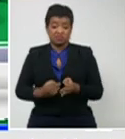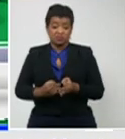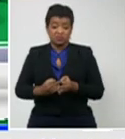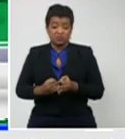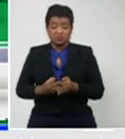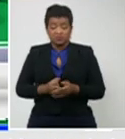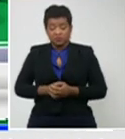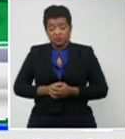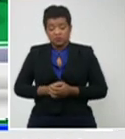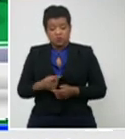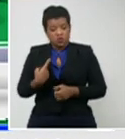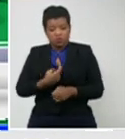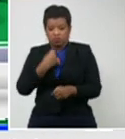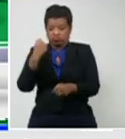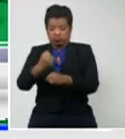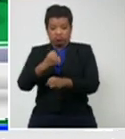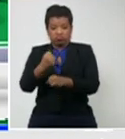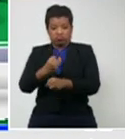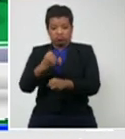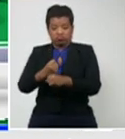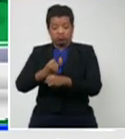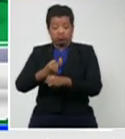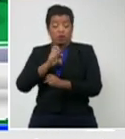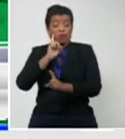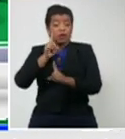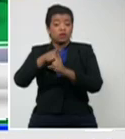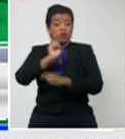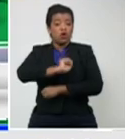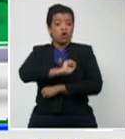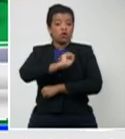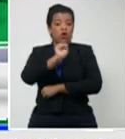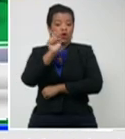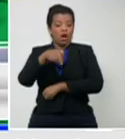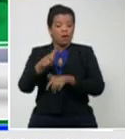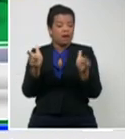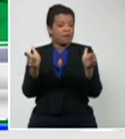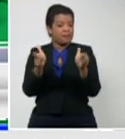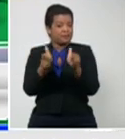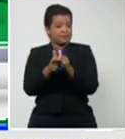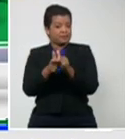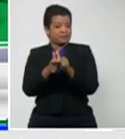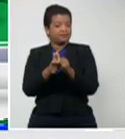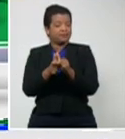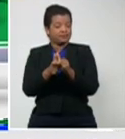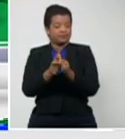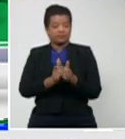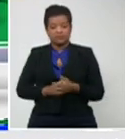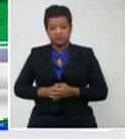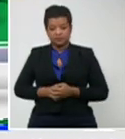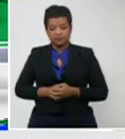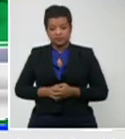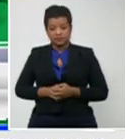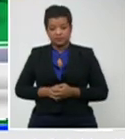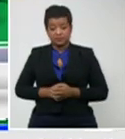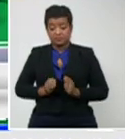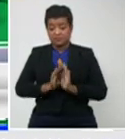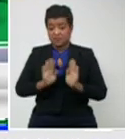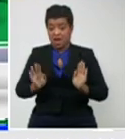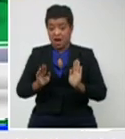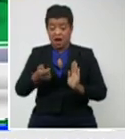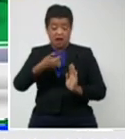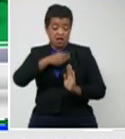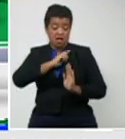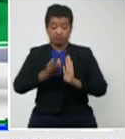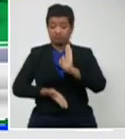se trabaja para lograr que esto tenga otro comportamiento. Ya con las 622 altas en el día de ayer,